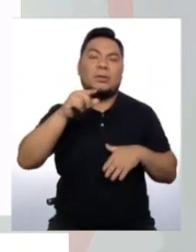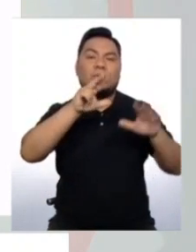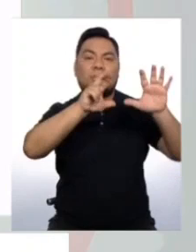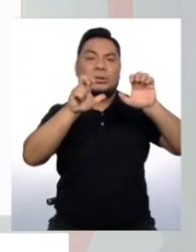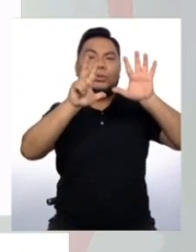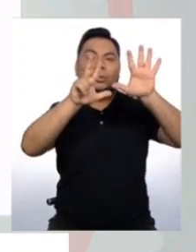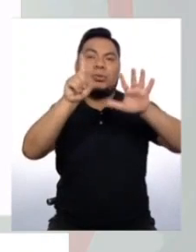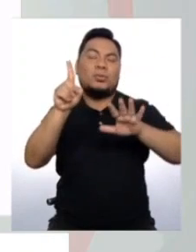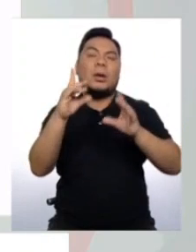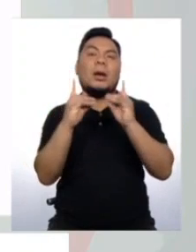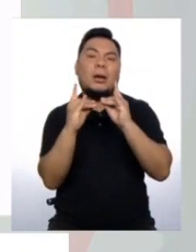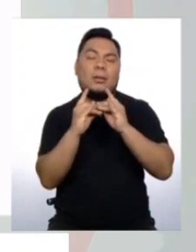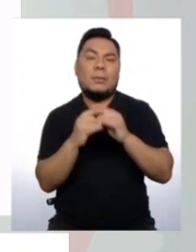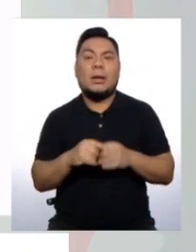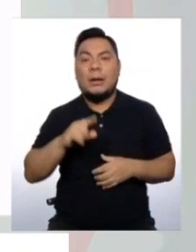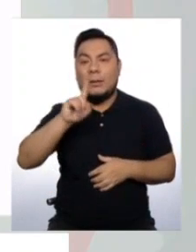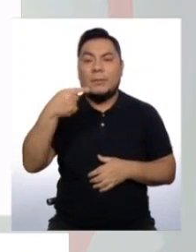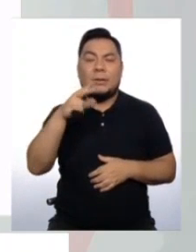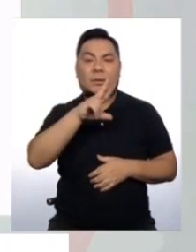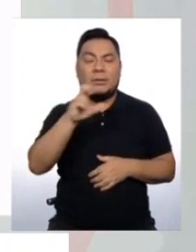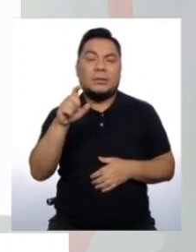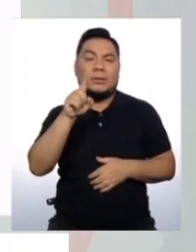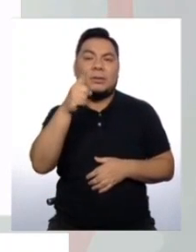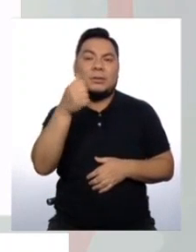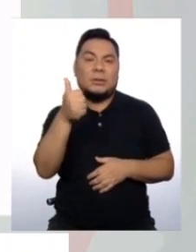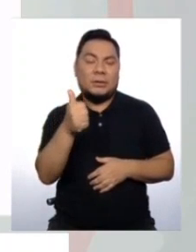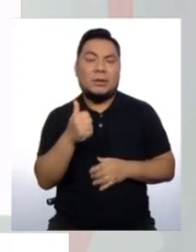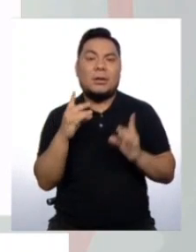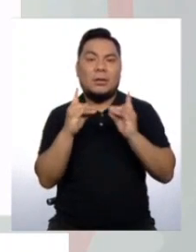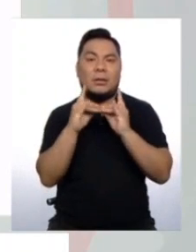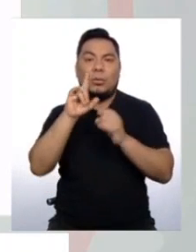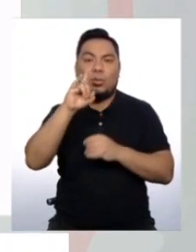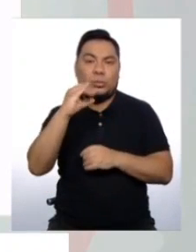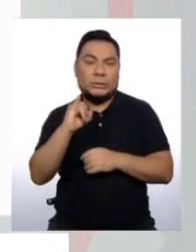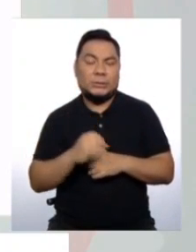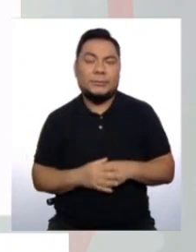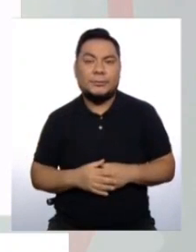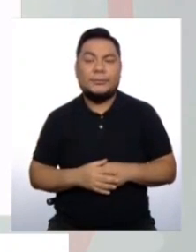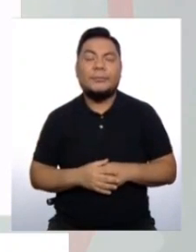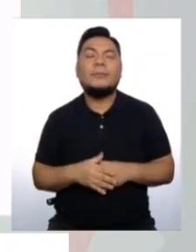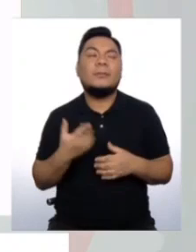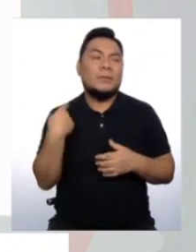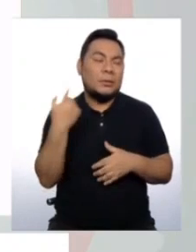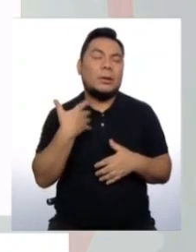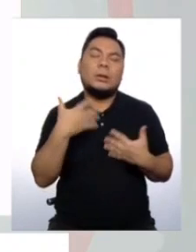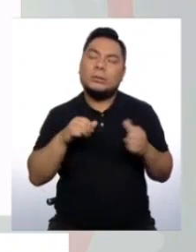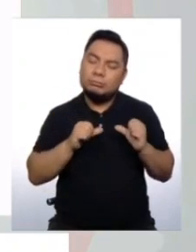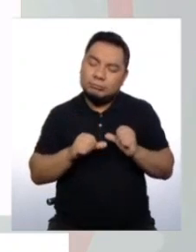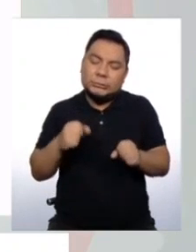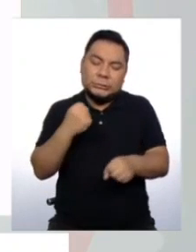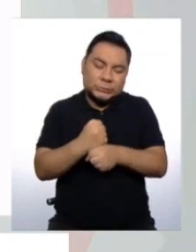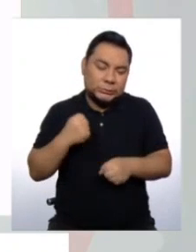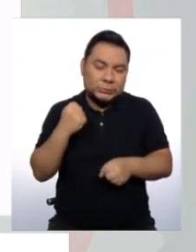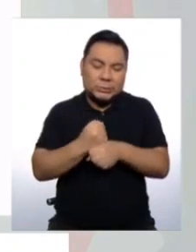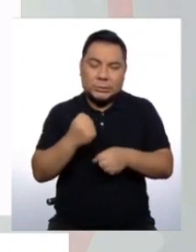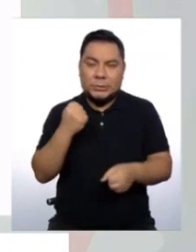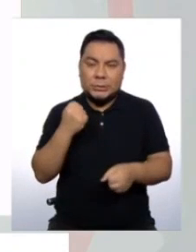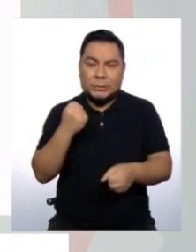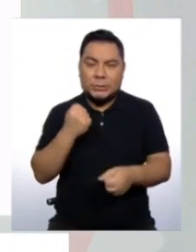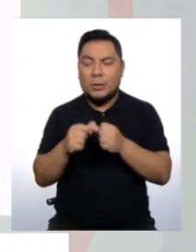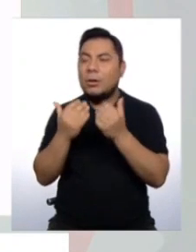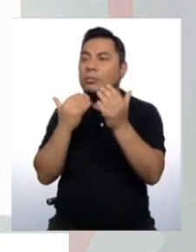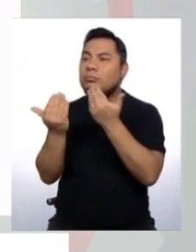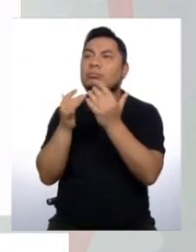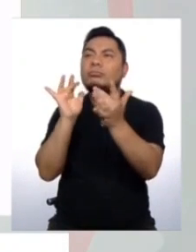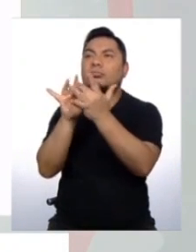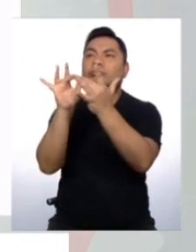15.851 camas de hospitalización y 1.310 camas UCI. Estamos trabajando intensamente y coordinando también con los